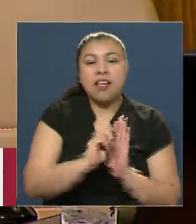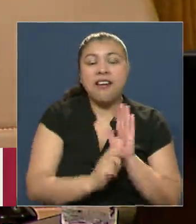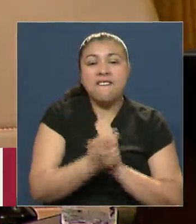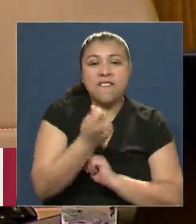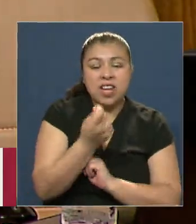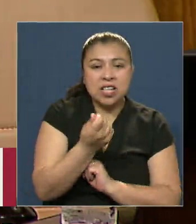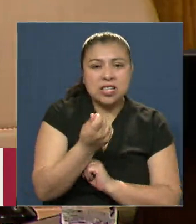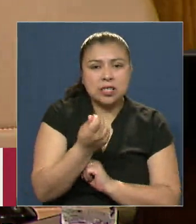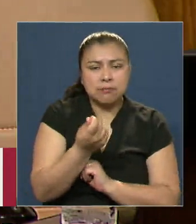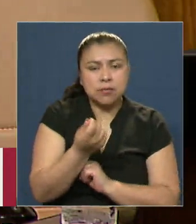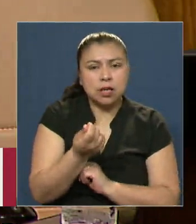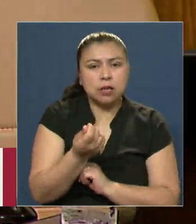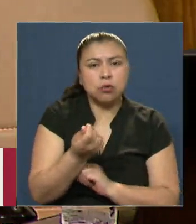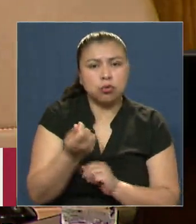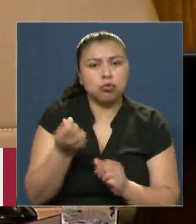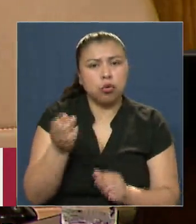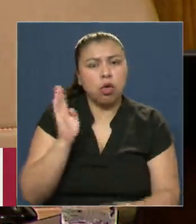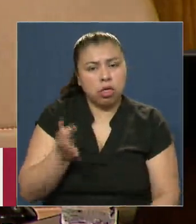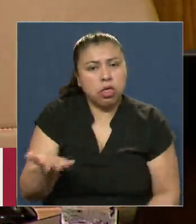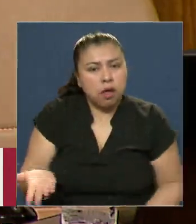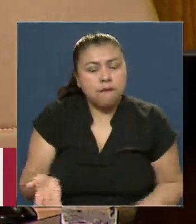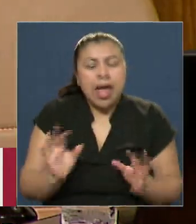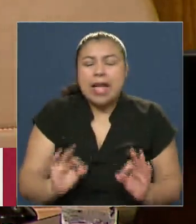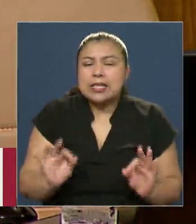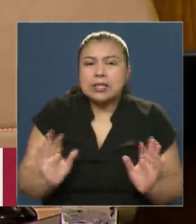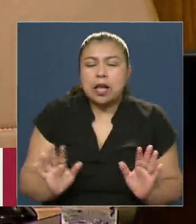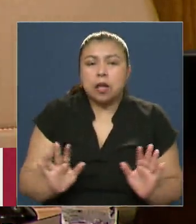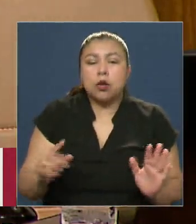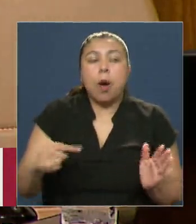naturalmente que tiene que ser así. Exactamente